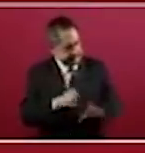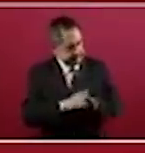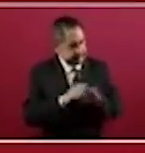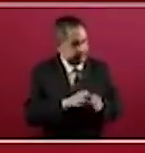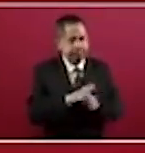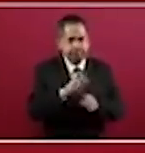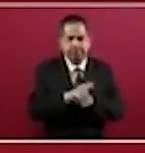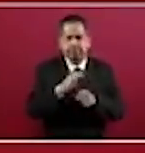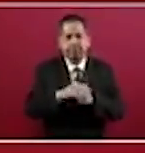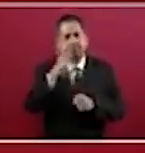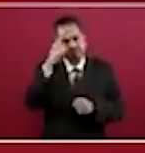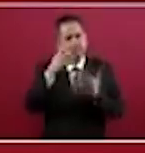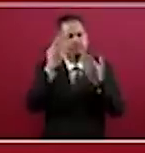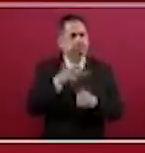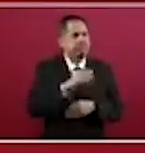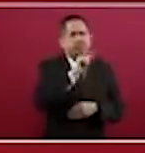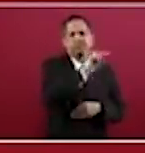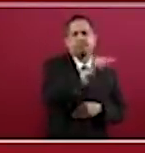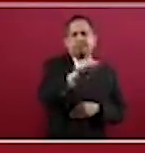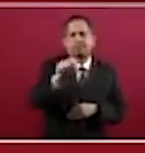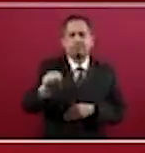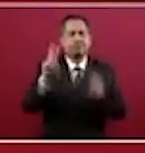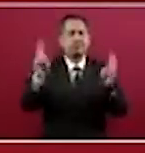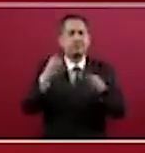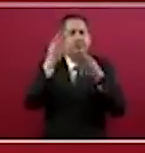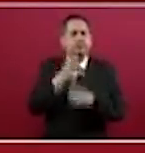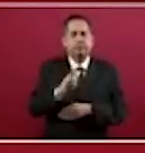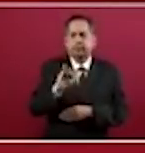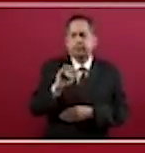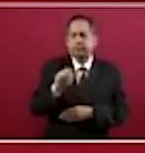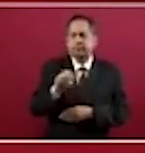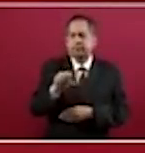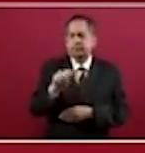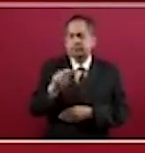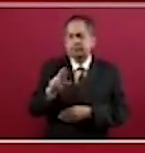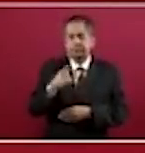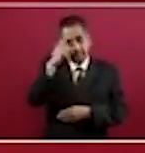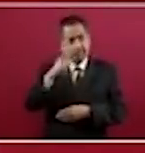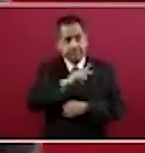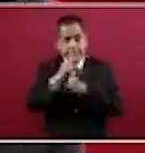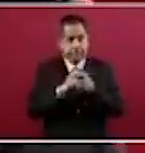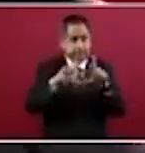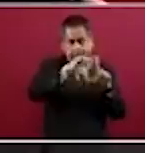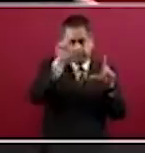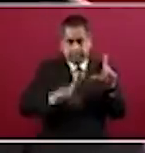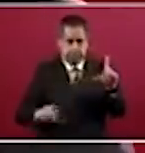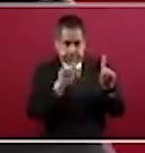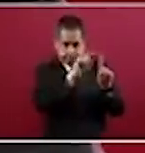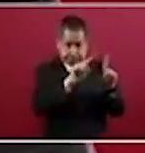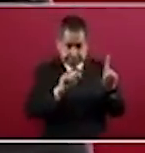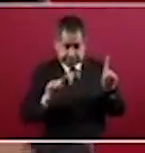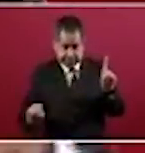haya sucursales del Banco de Bienestar en todo el país, para entregar los fondos de